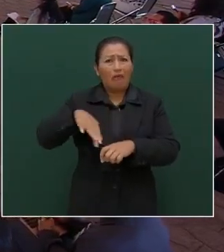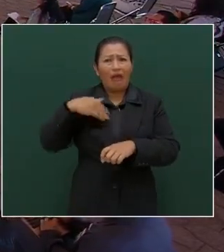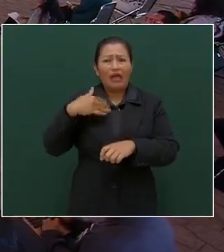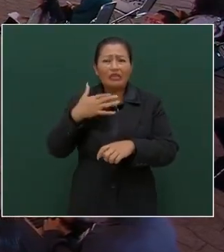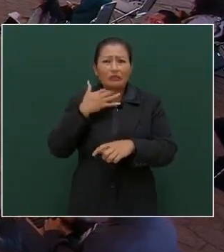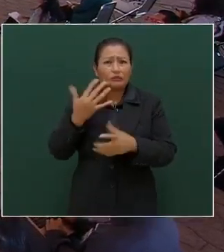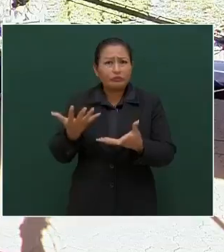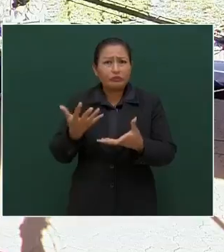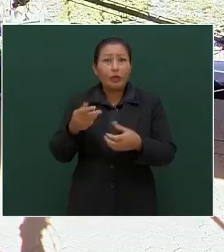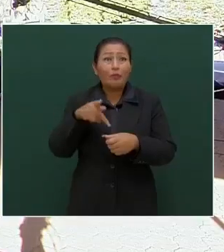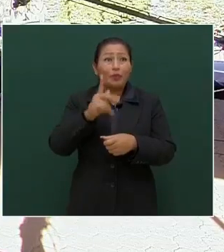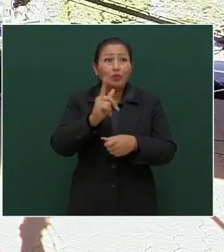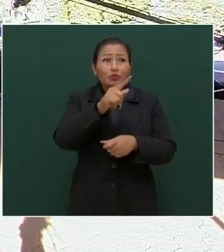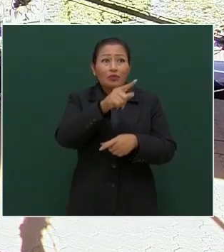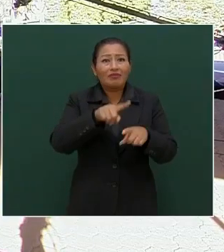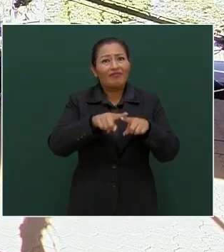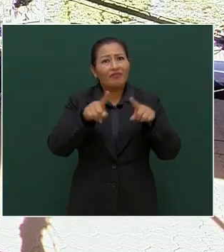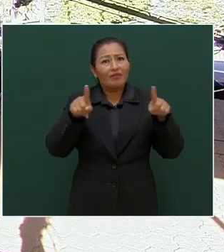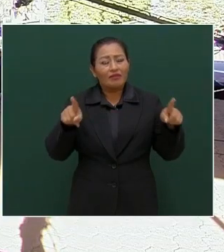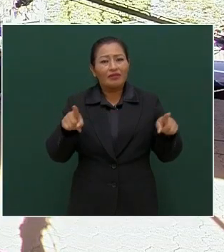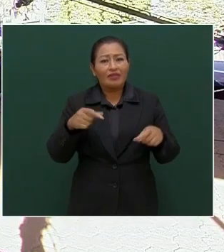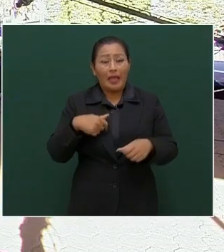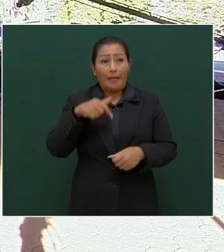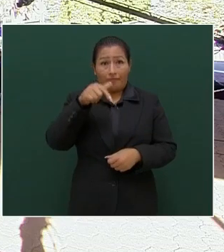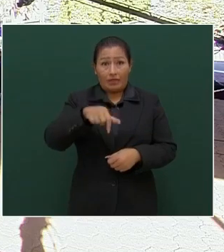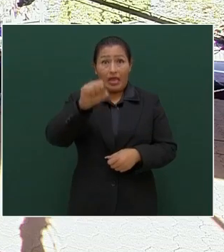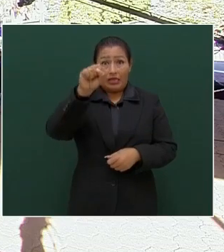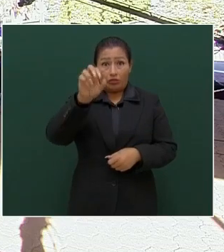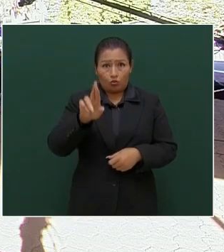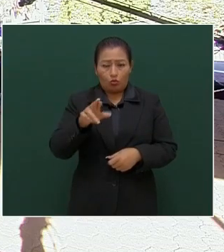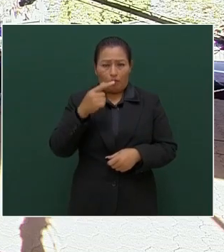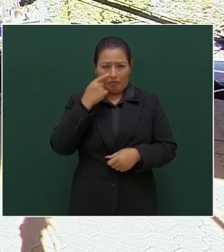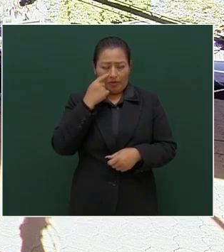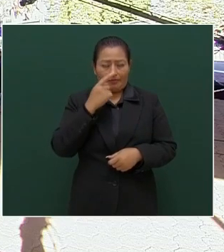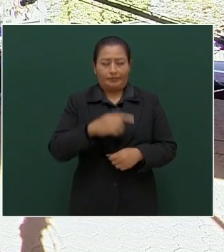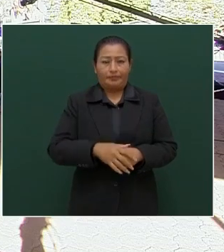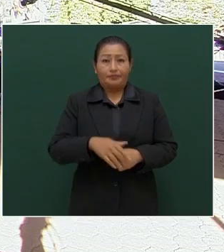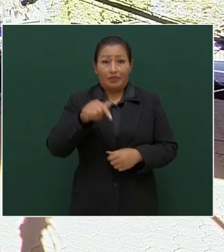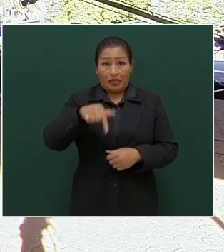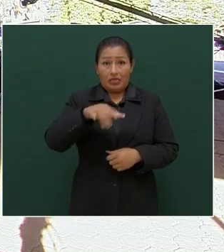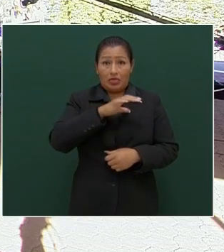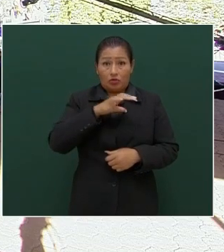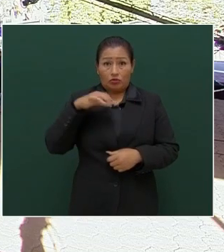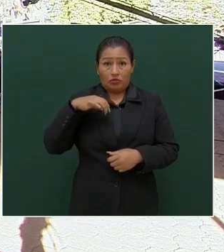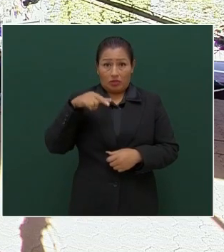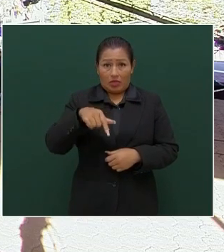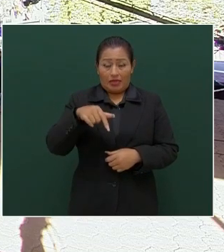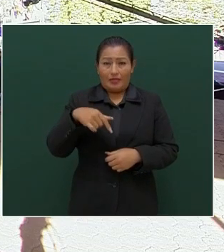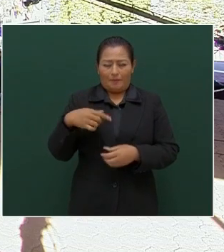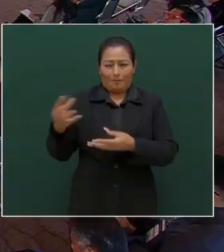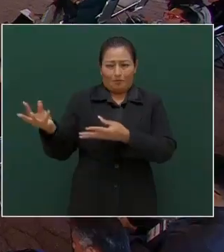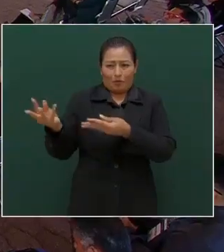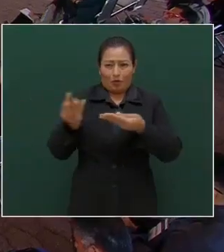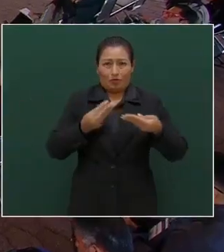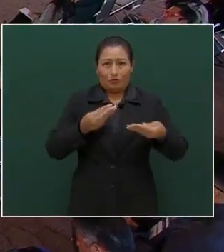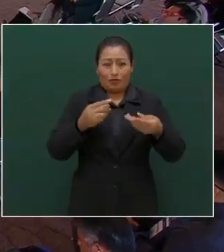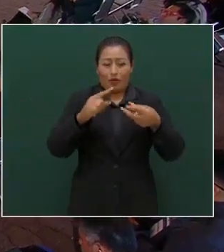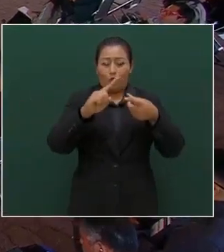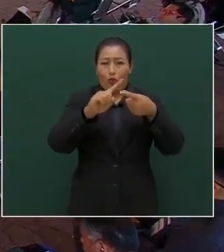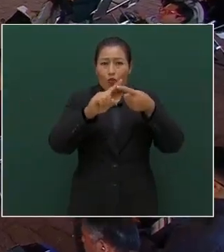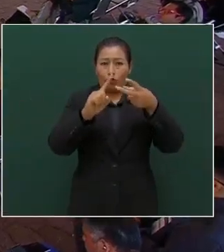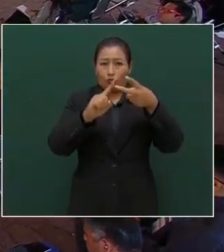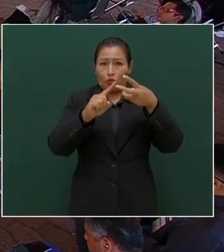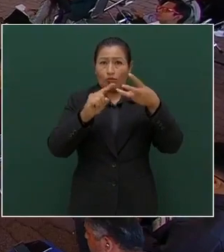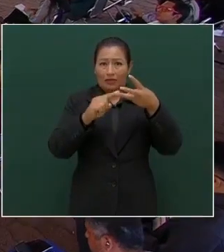menos así. Señor presidente, estamos aquí en el sur y mire, los ciudadanos de aquí de la región me hicieron llegar tres